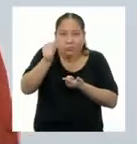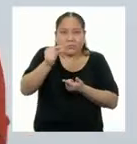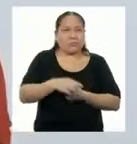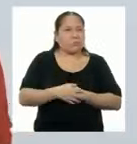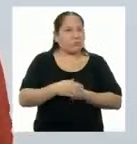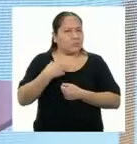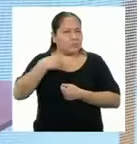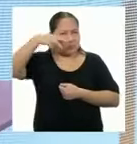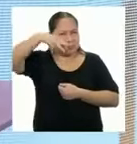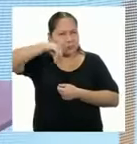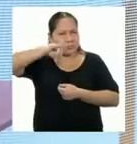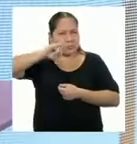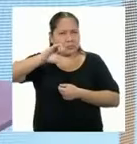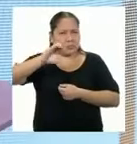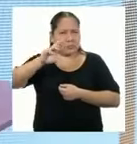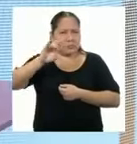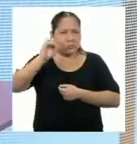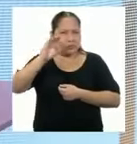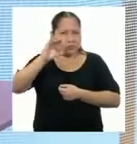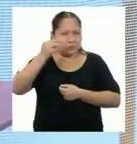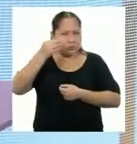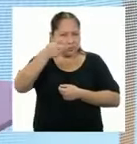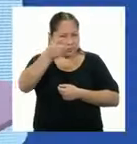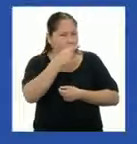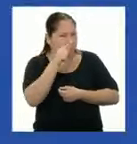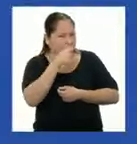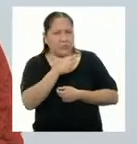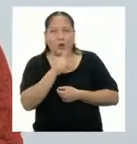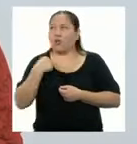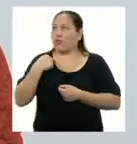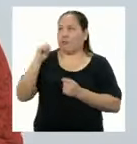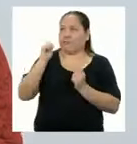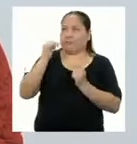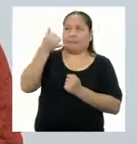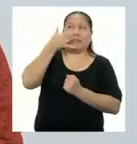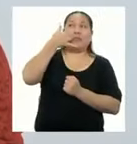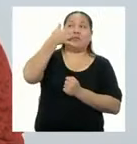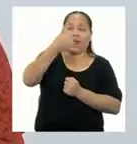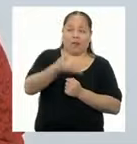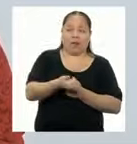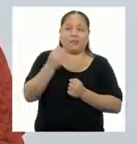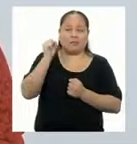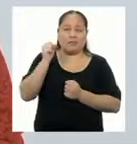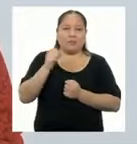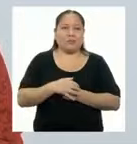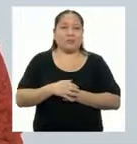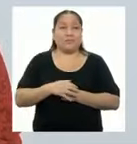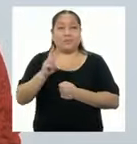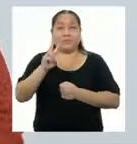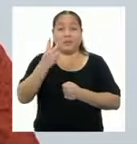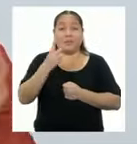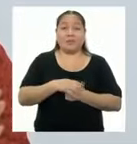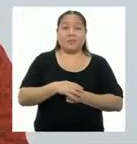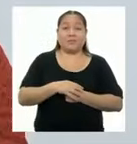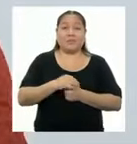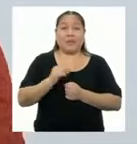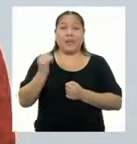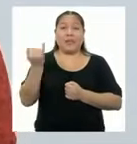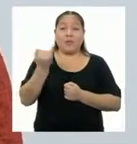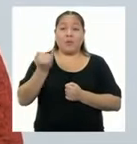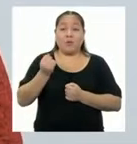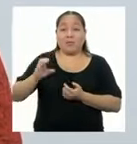un microchip? No, yo no, mi celular. En nuestro segundo caso, nuestro dibujo es más